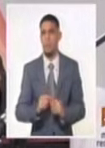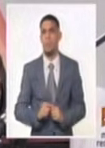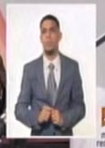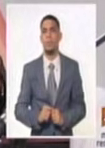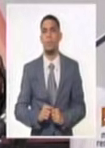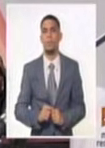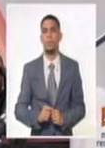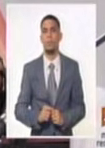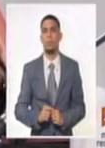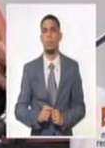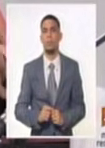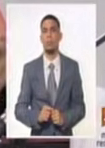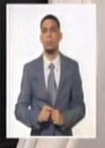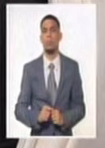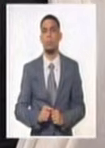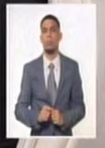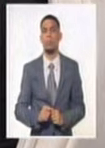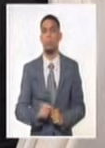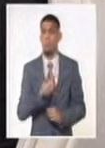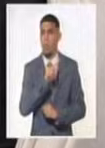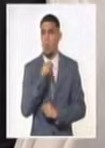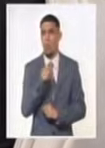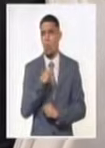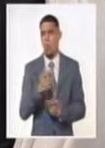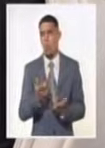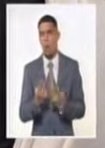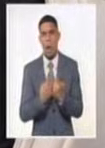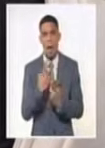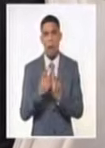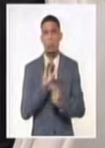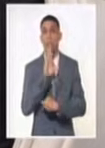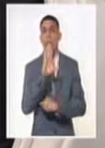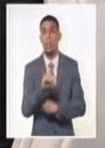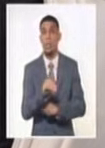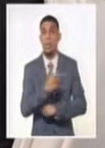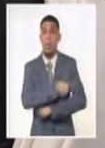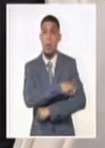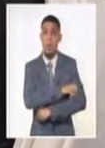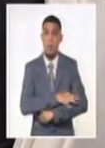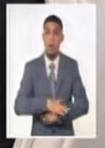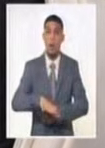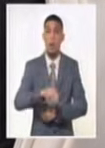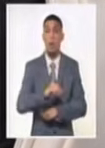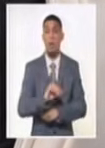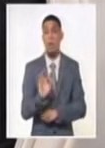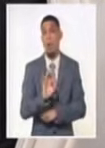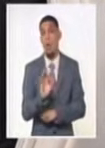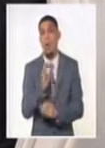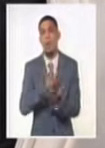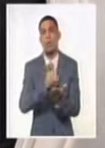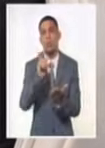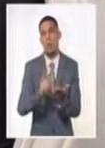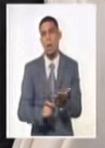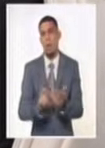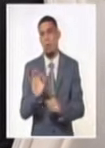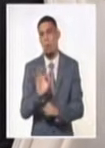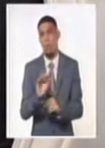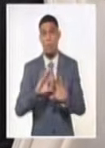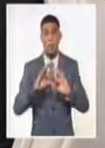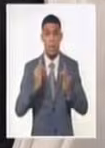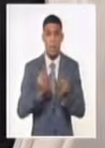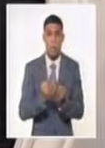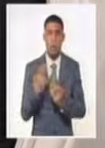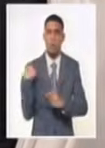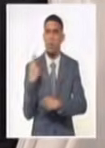la educación. ¿Qué mensaje usted quisiera transmitirle a nuestro pueblo, a los estudiantes, a las familias, a los